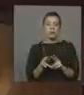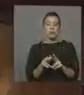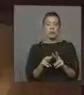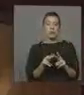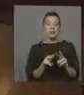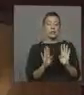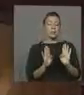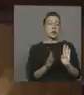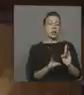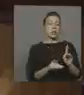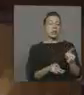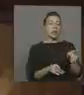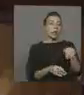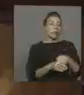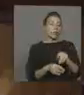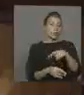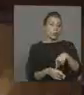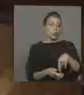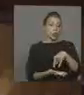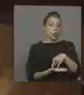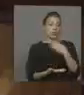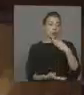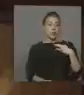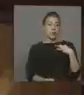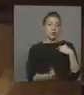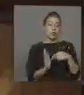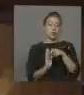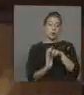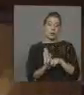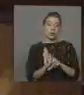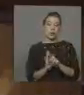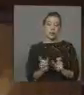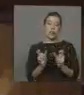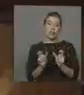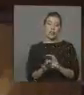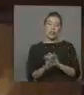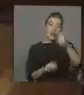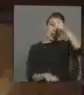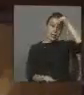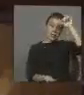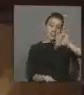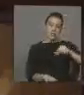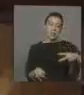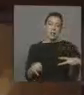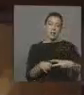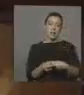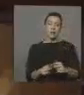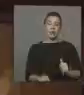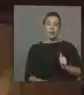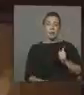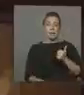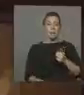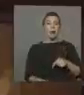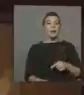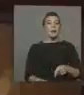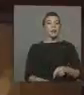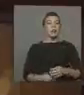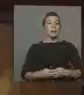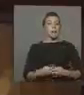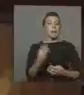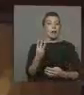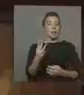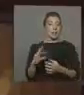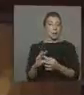la consideración del Congreso y de la ciudadanía este proyecto de ley que regula la despenalización de la interrupción del embarazo por 3 causales